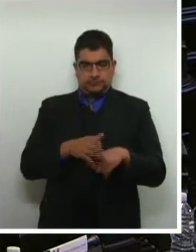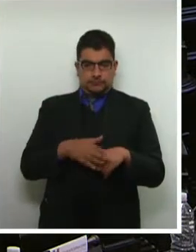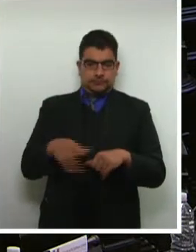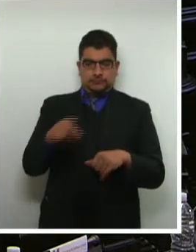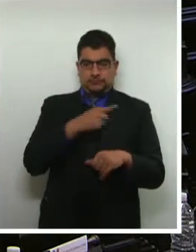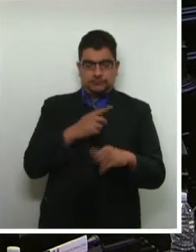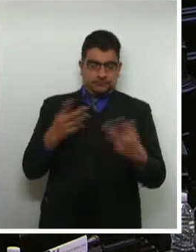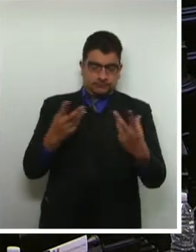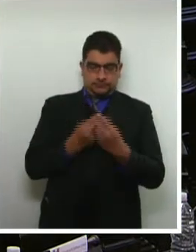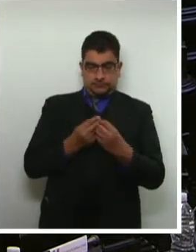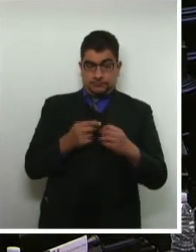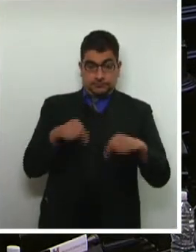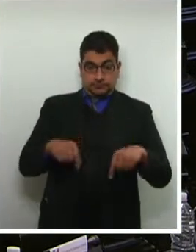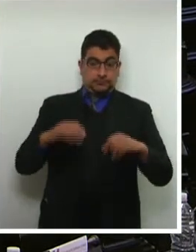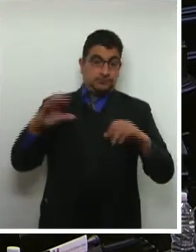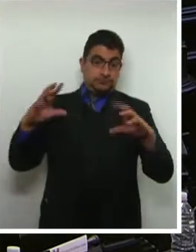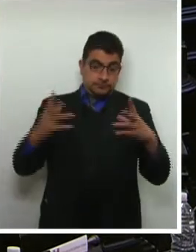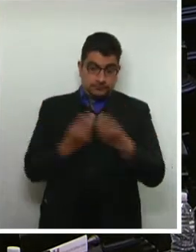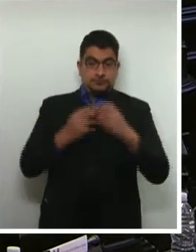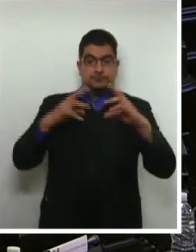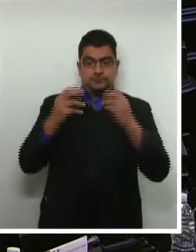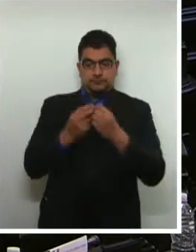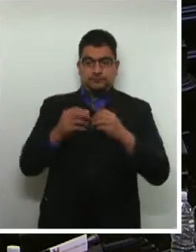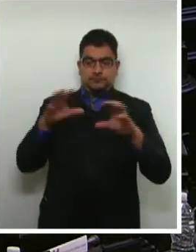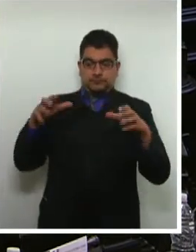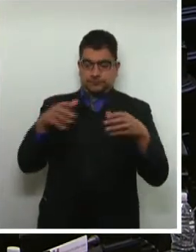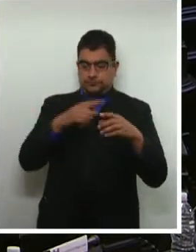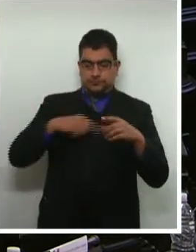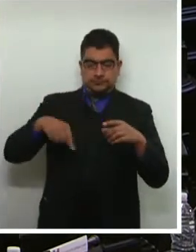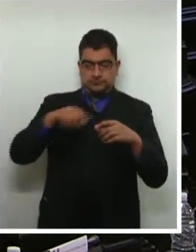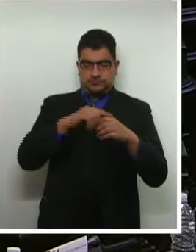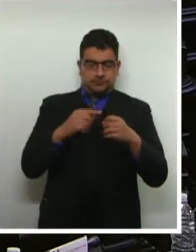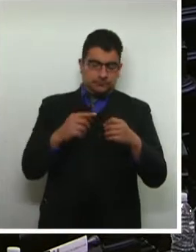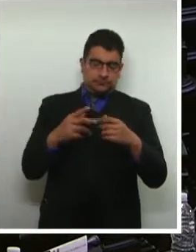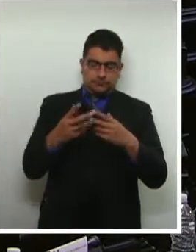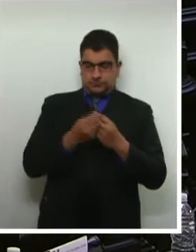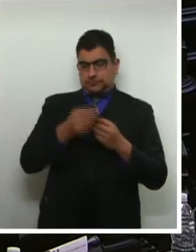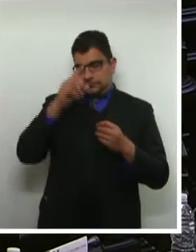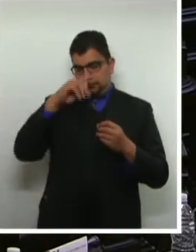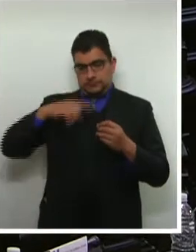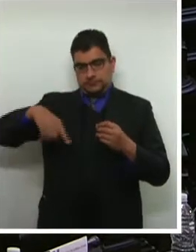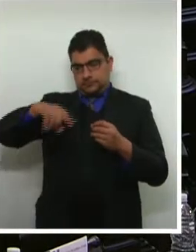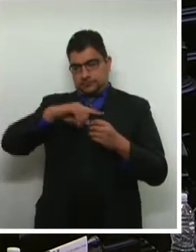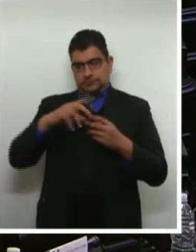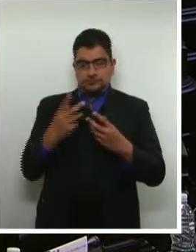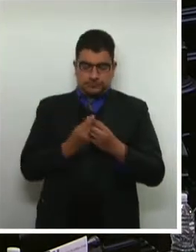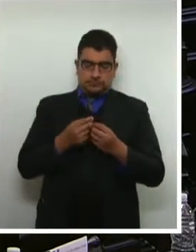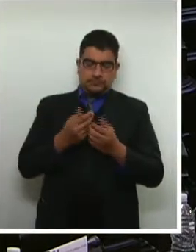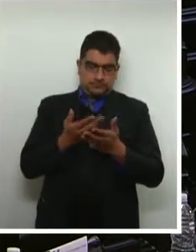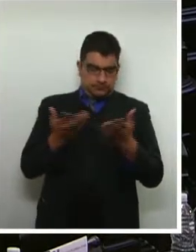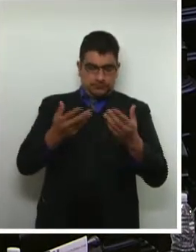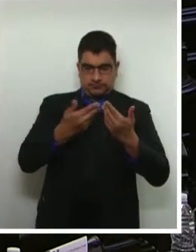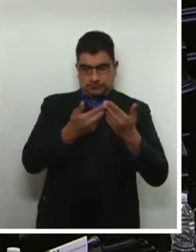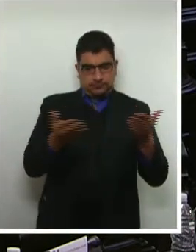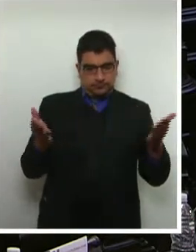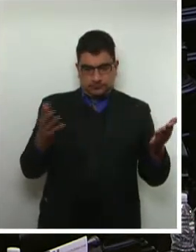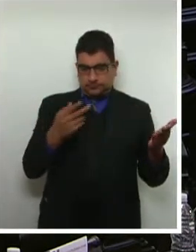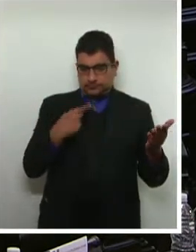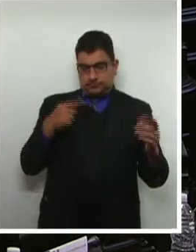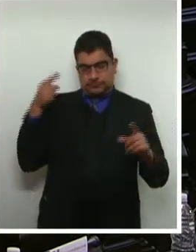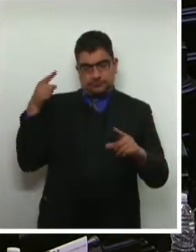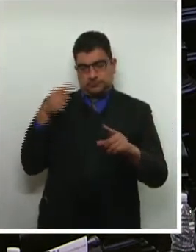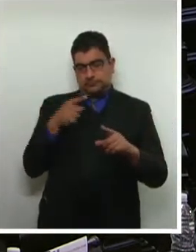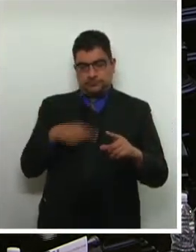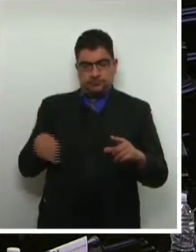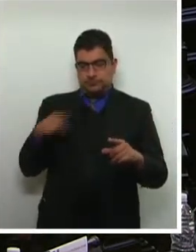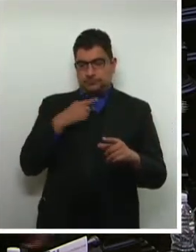las sesiones del Consejo Económico, Social y Ambiental se realizarán en público a fin de que